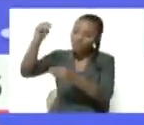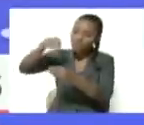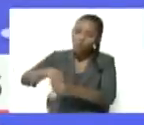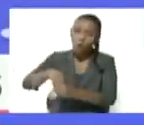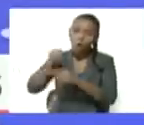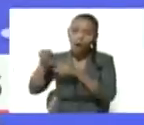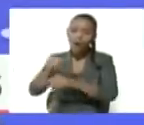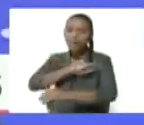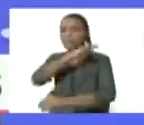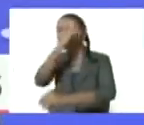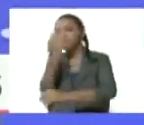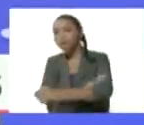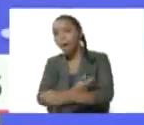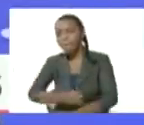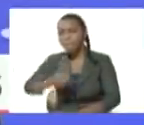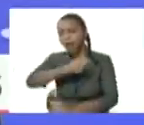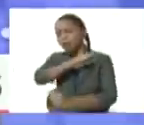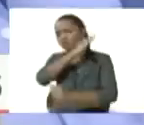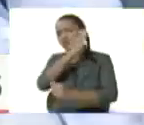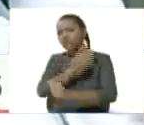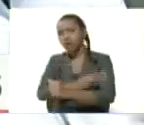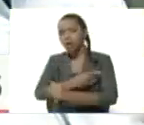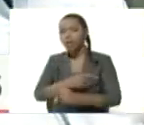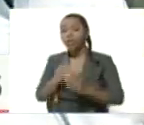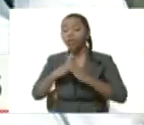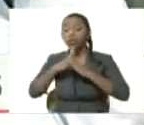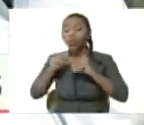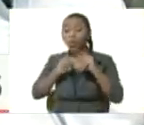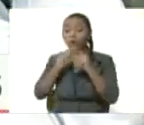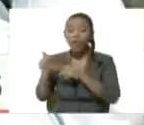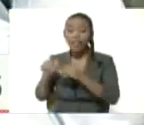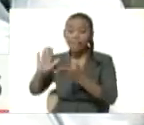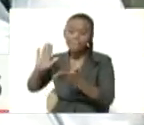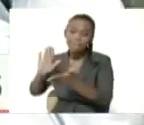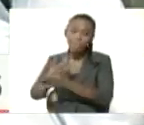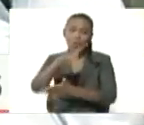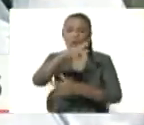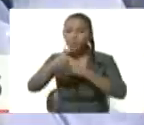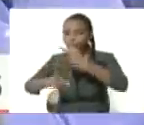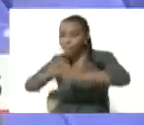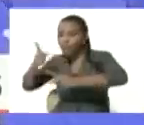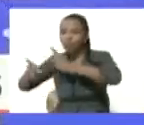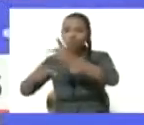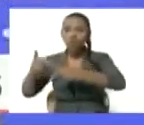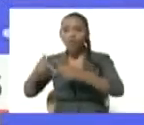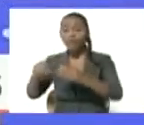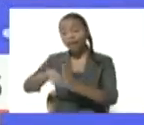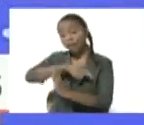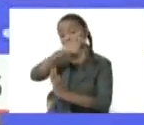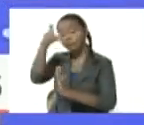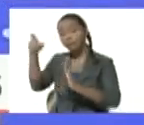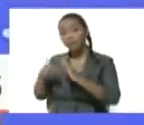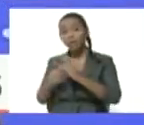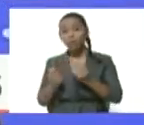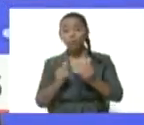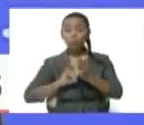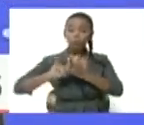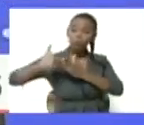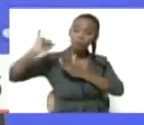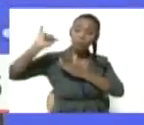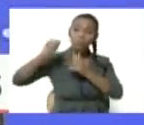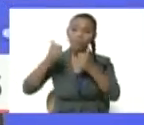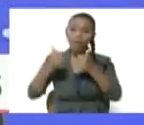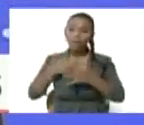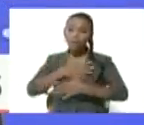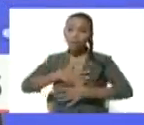fuerza, con más fuerza, valga la redundancia, a todo lo que es el impulso de la producción y de la generación de riqueza para la satisfacción de